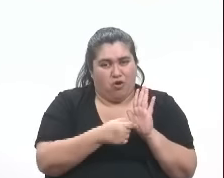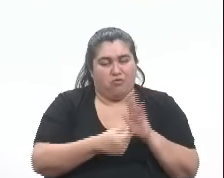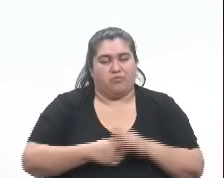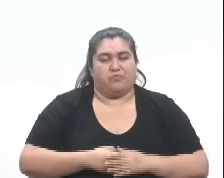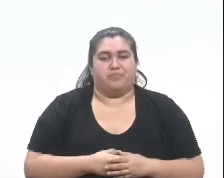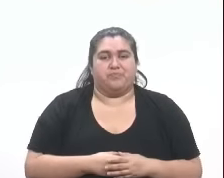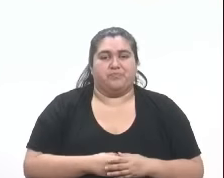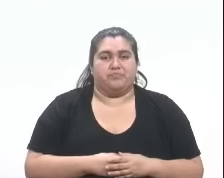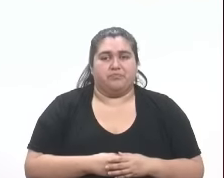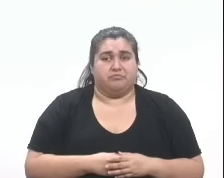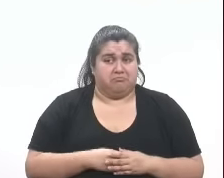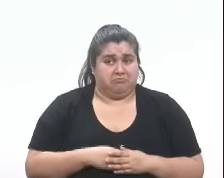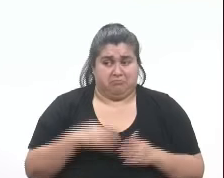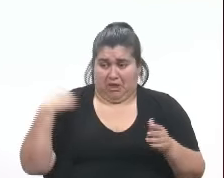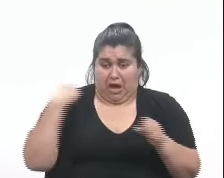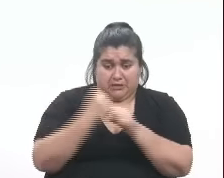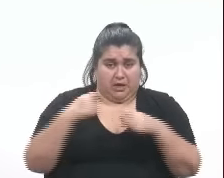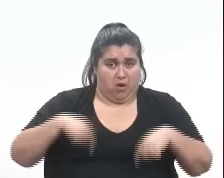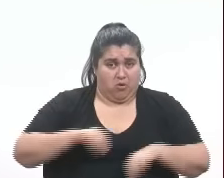No se hizo eso.